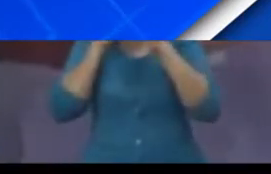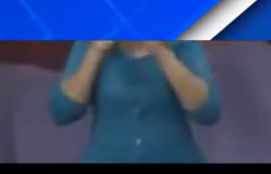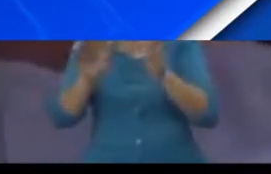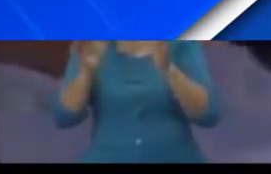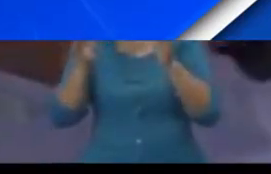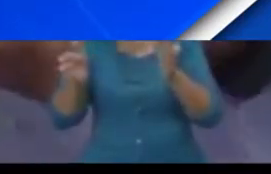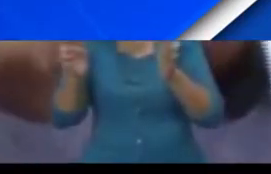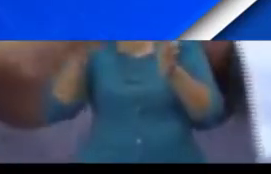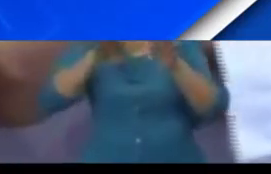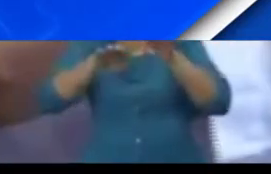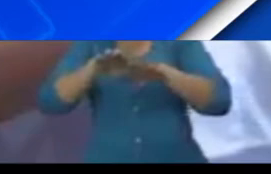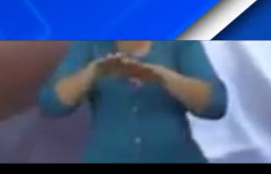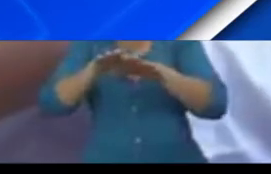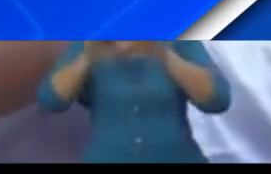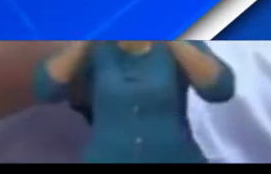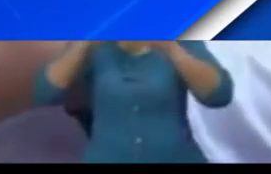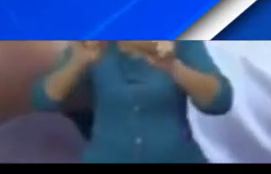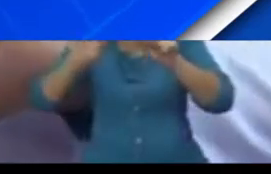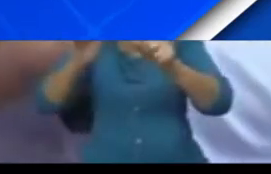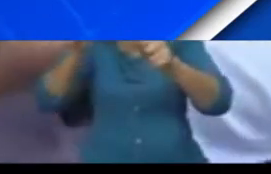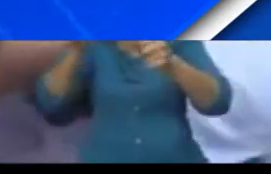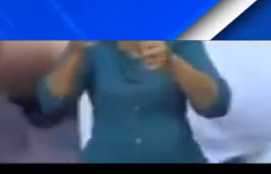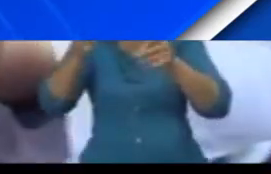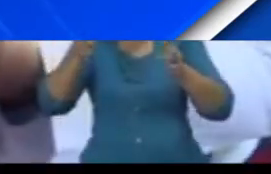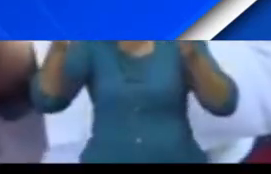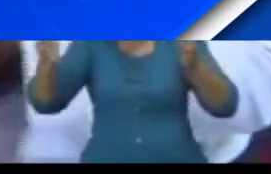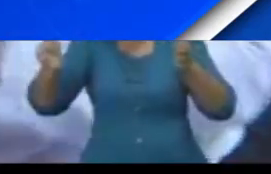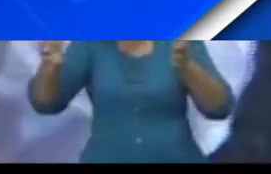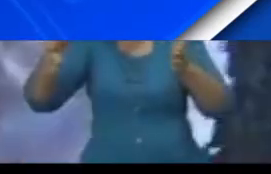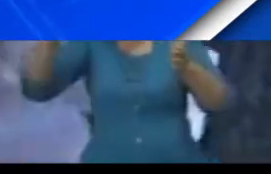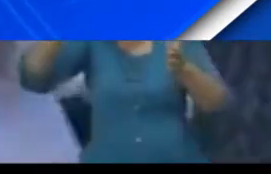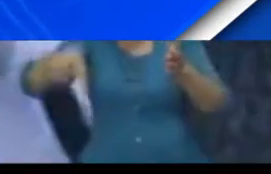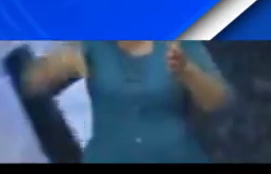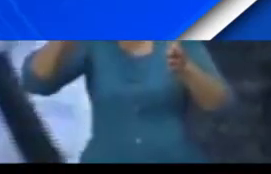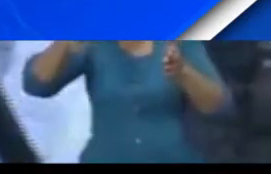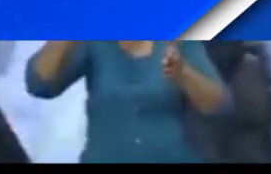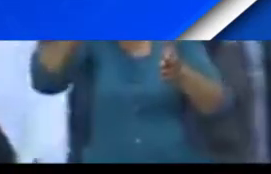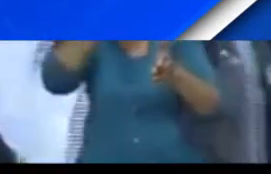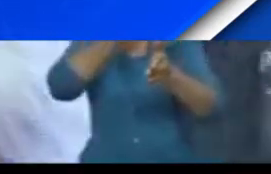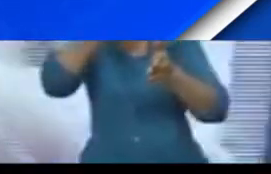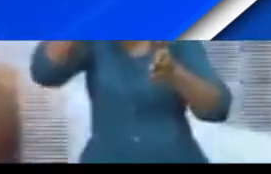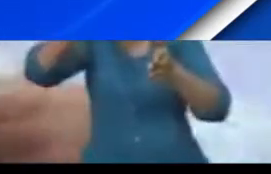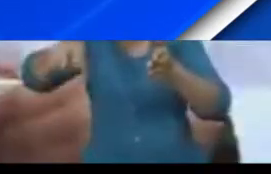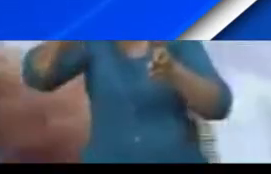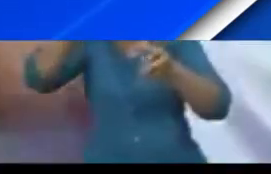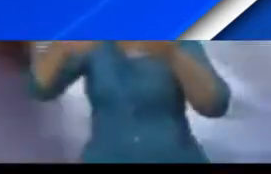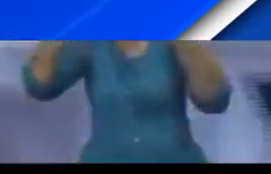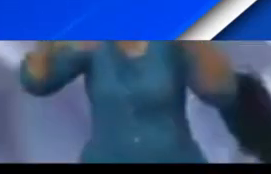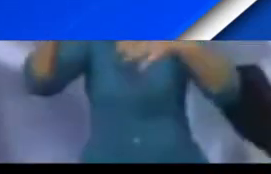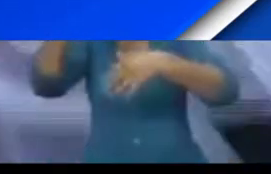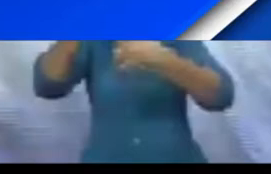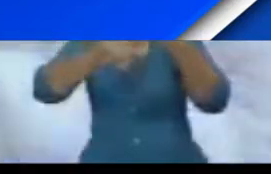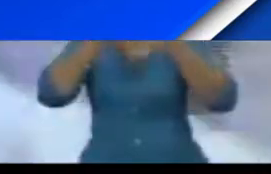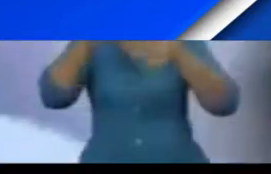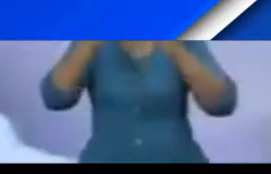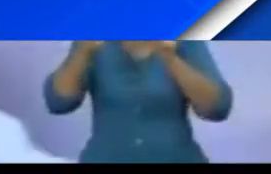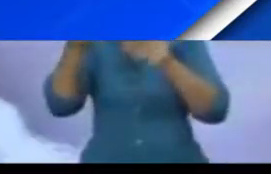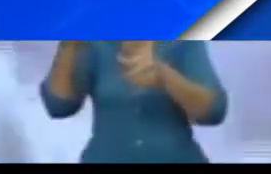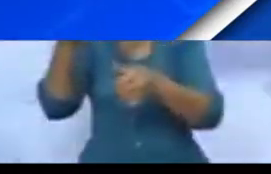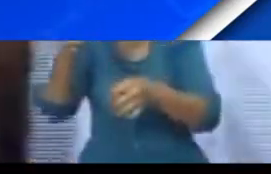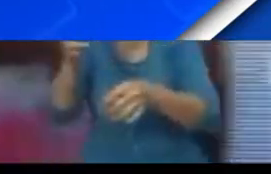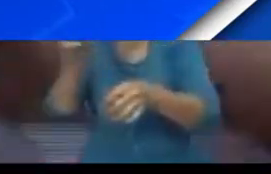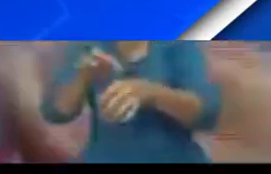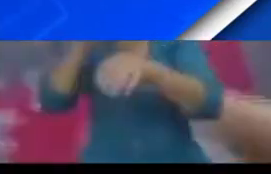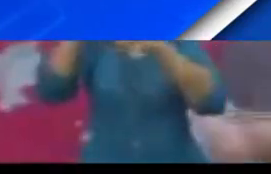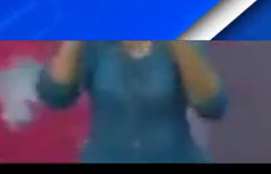donde una vez que se ha aplicado la vacuna ellos ahí colocan la jeringa para evitar cualquier situación de riesgo que alguien se pueda pinchar